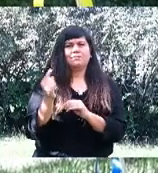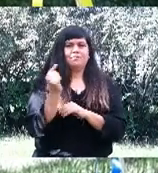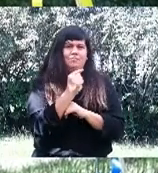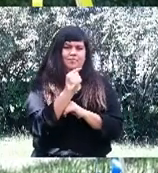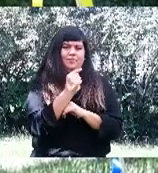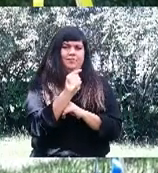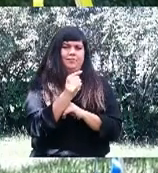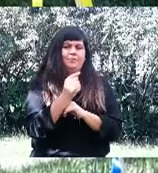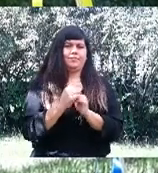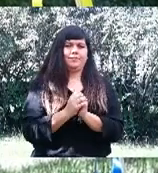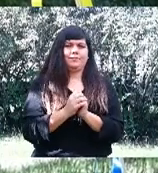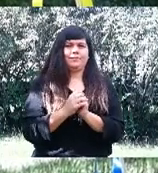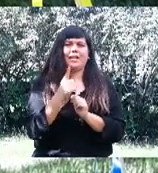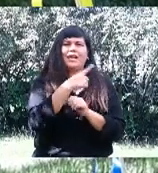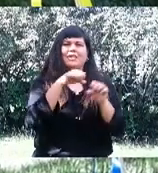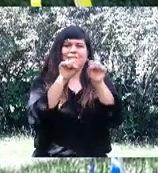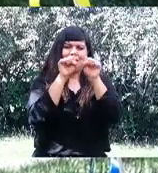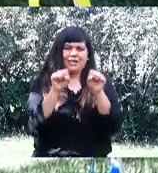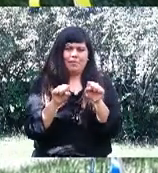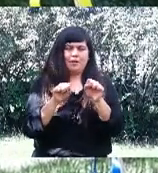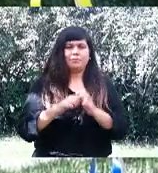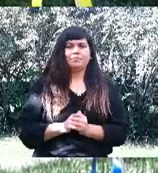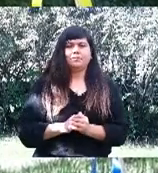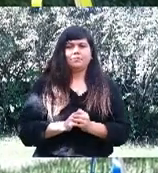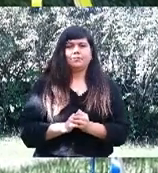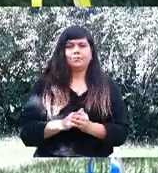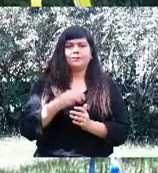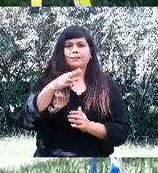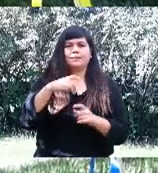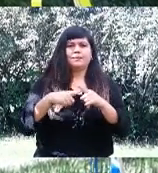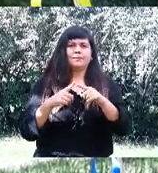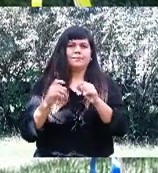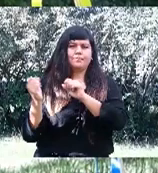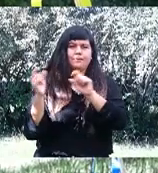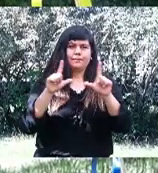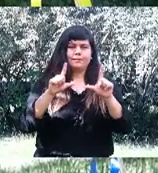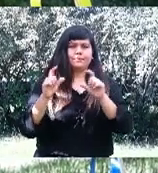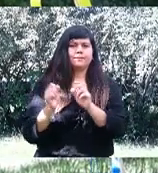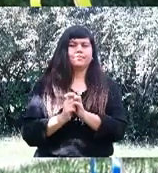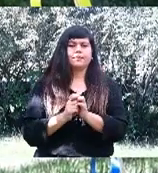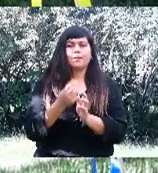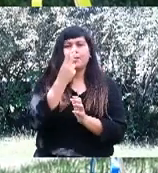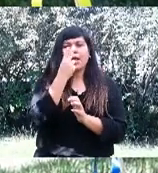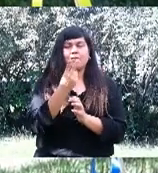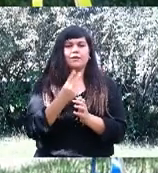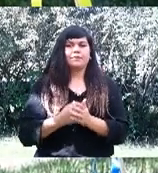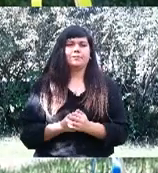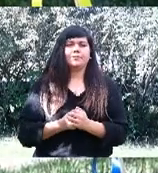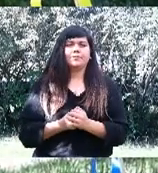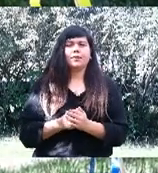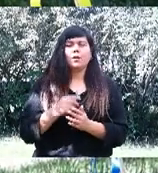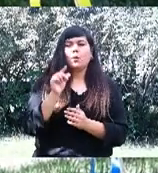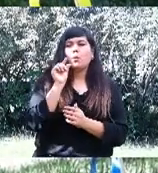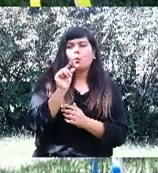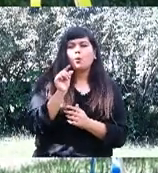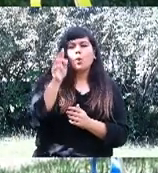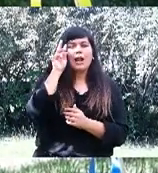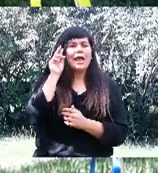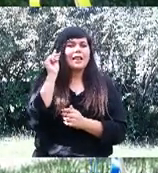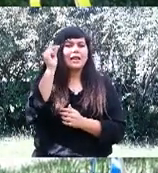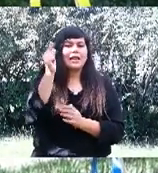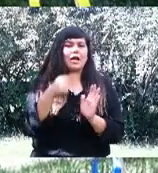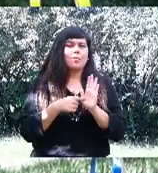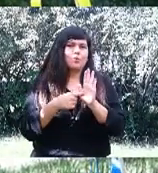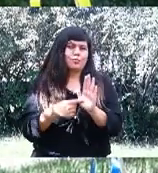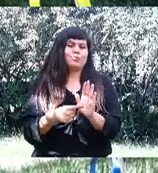este eh A este sistema Dale Max por favor las siguientes tres para ver como un poco la idea de